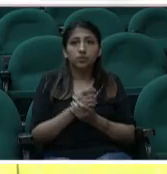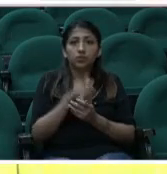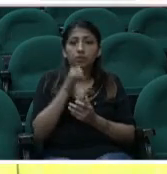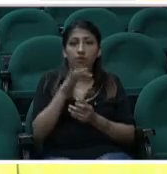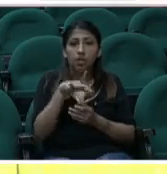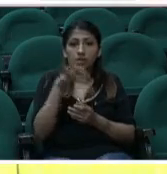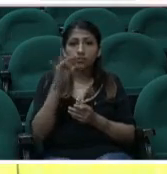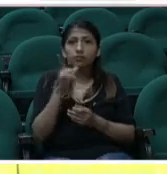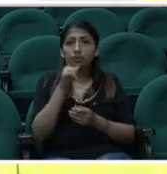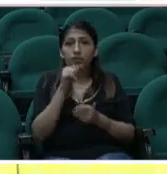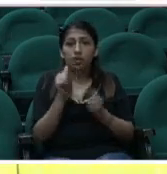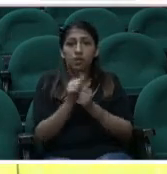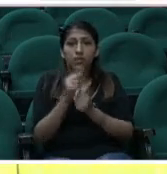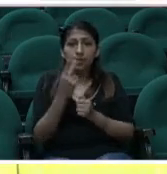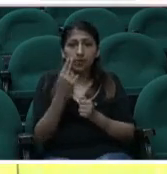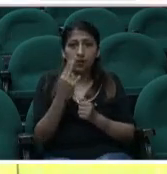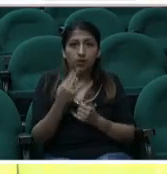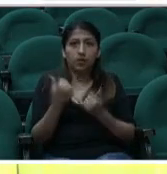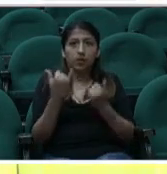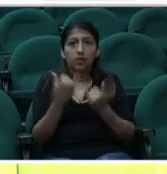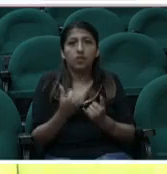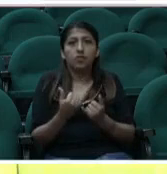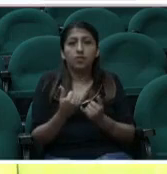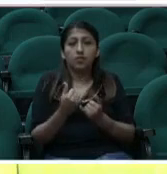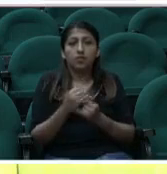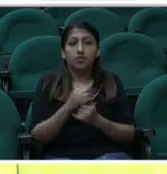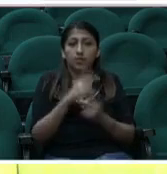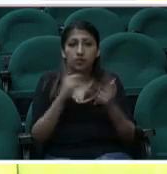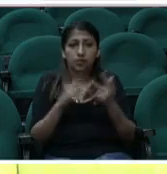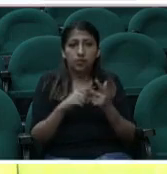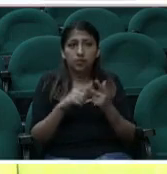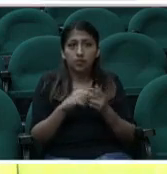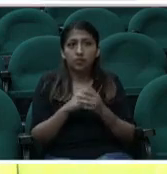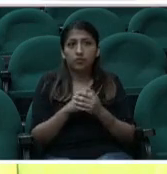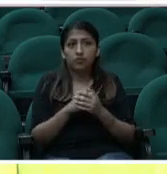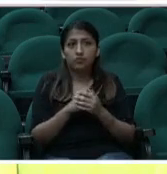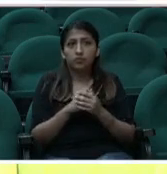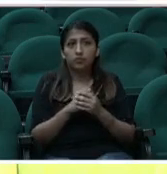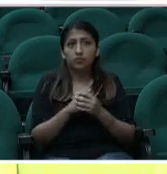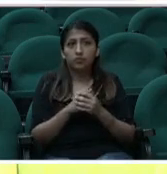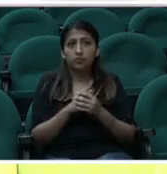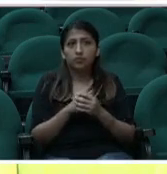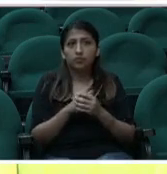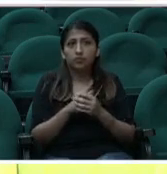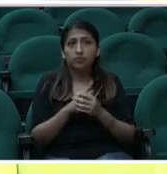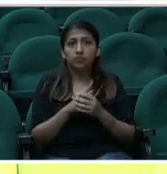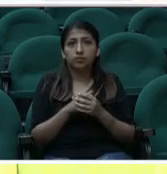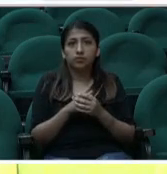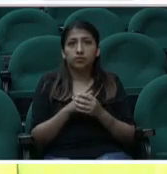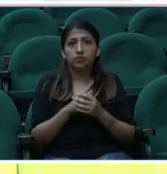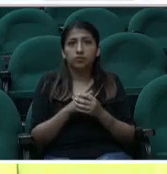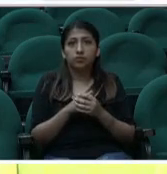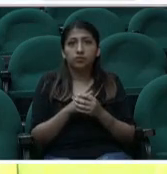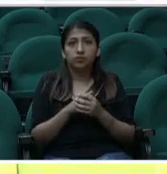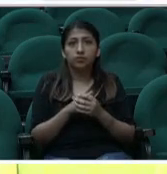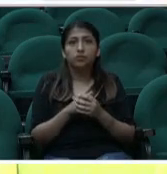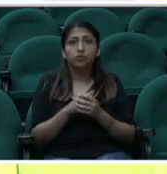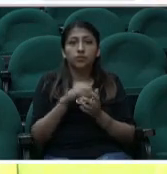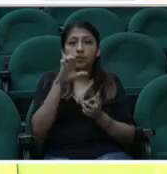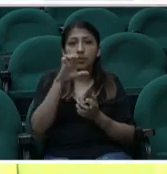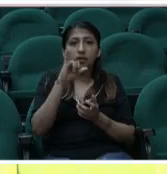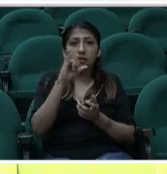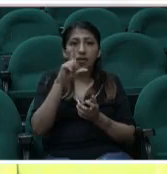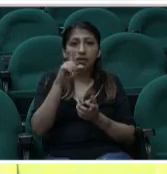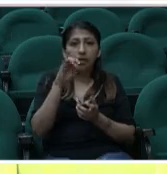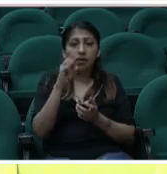quienes será pareja en este tercer bloque o parte 3 de este debate frente a frente por favor pero